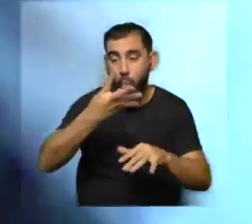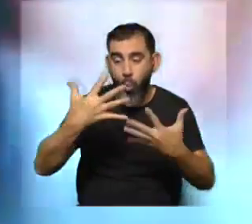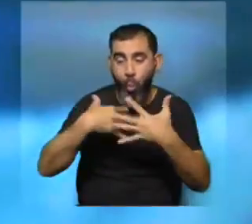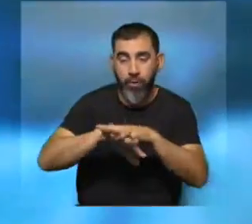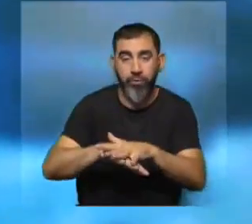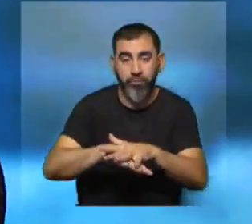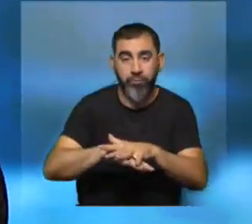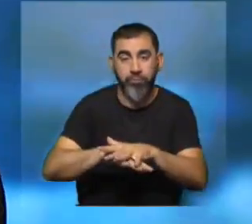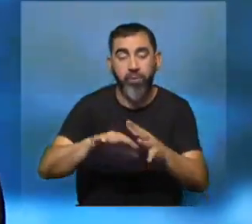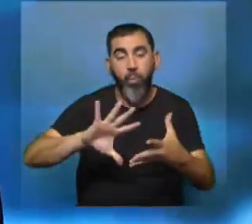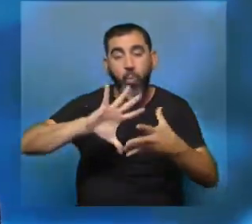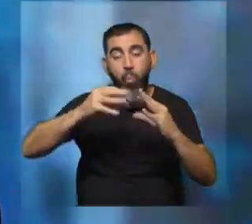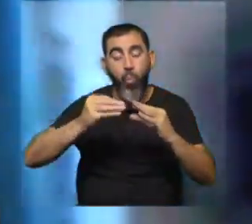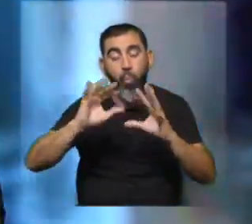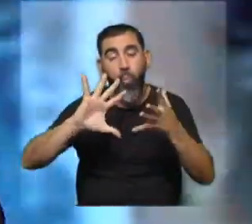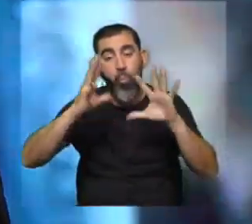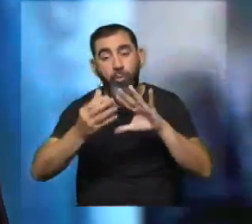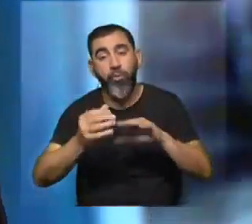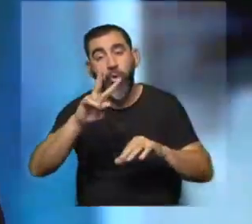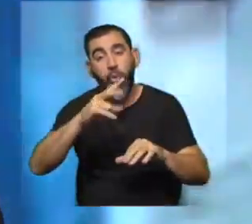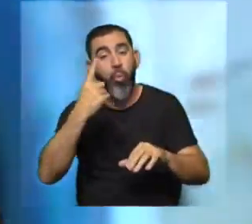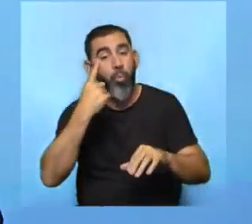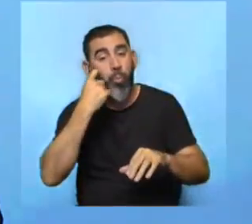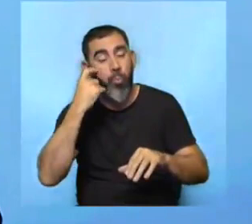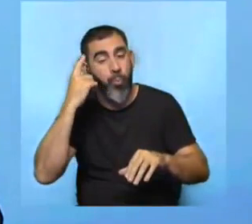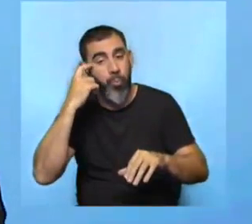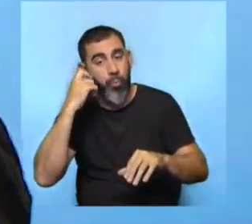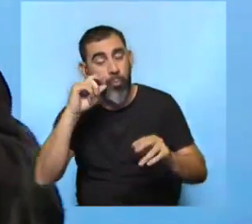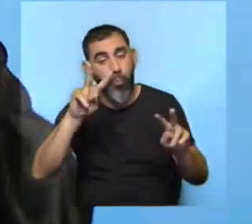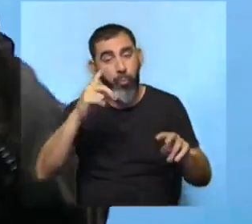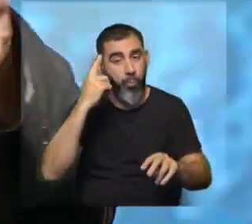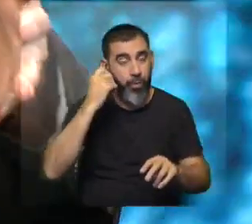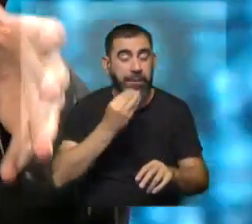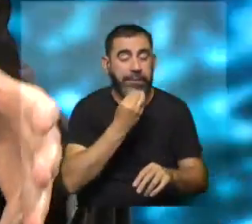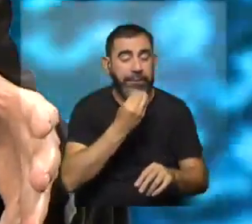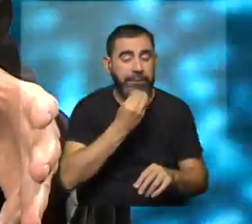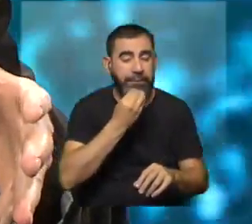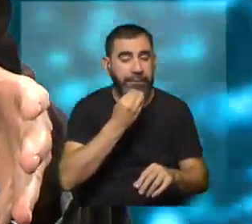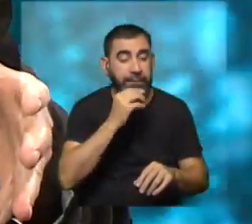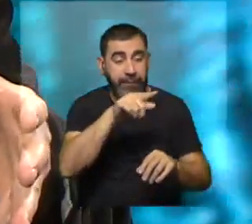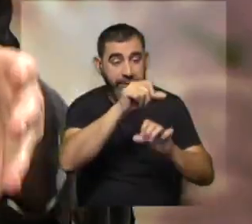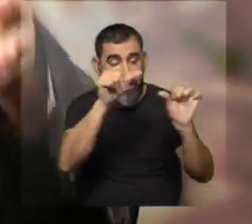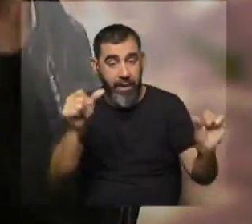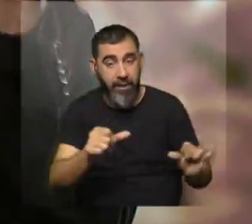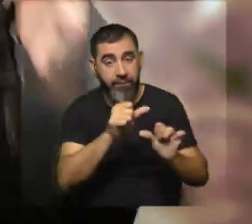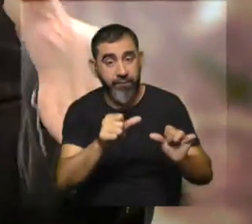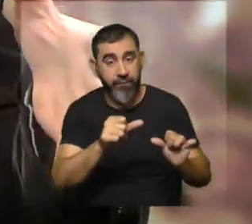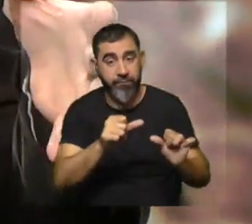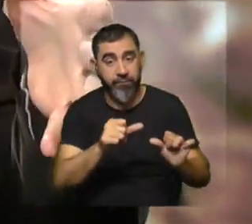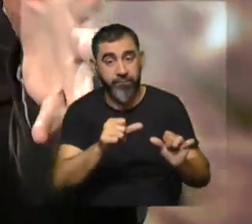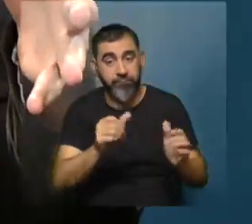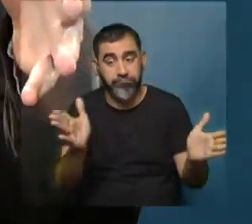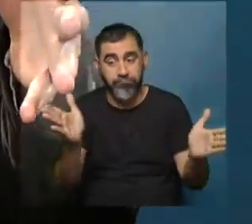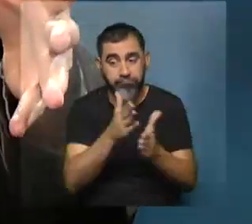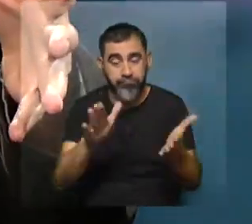da un modelo climático. Y haces 2 experimentos. Simulás ese evento en